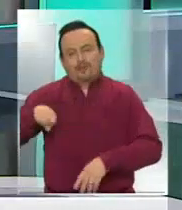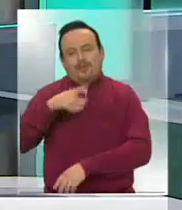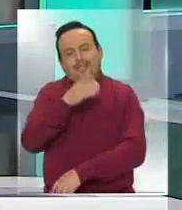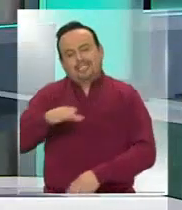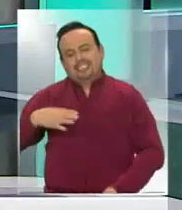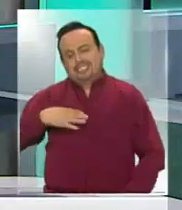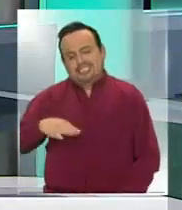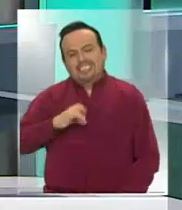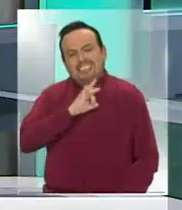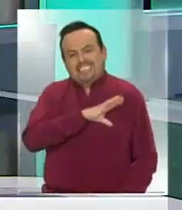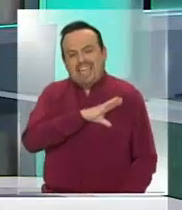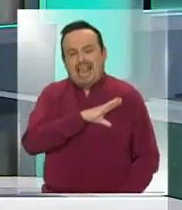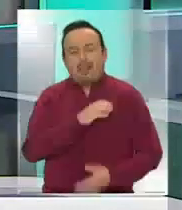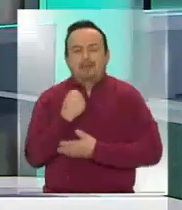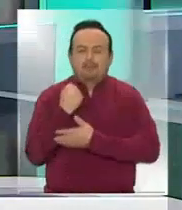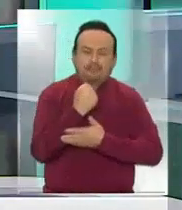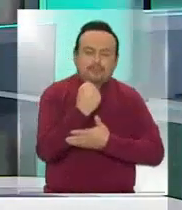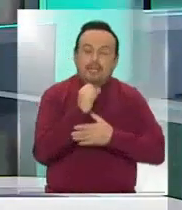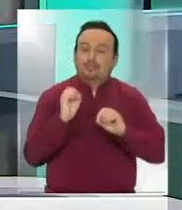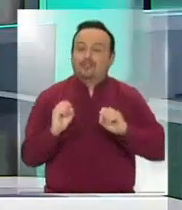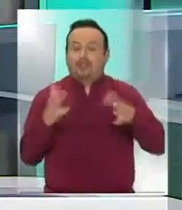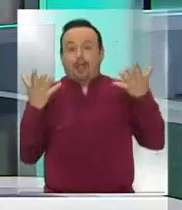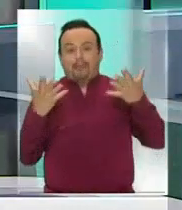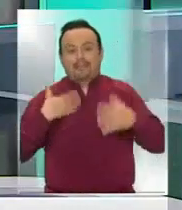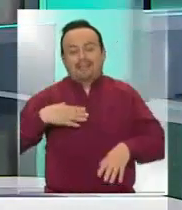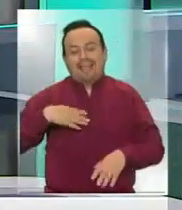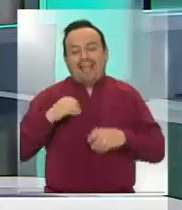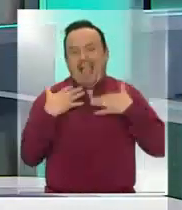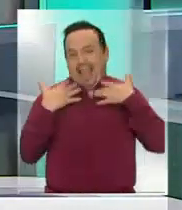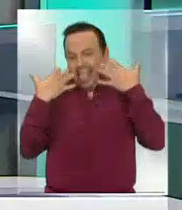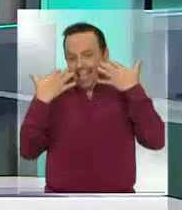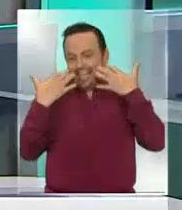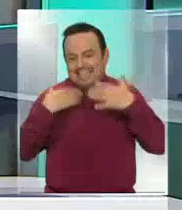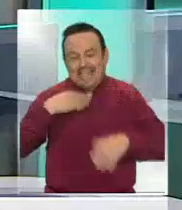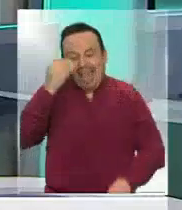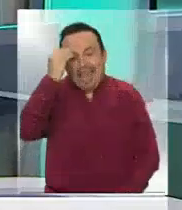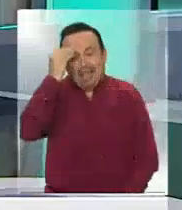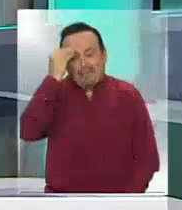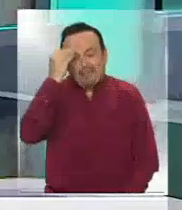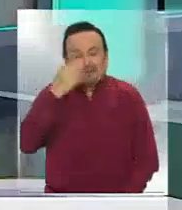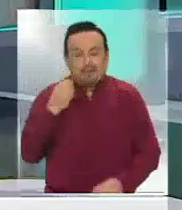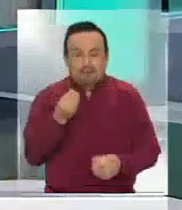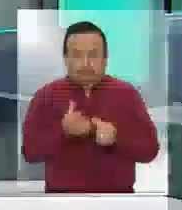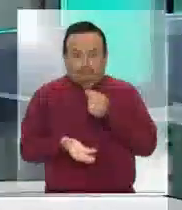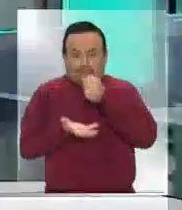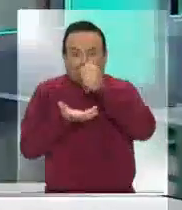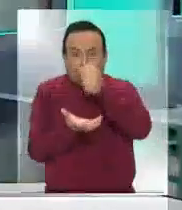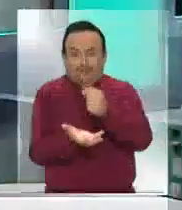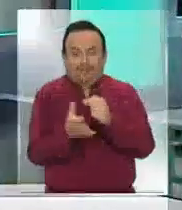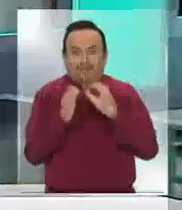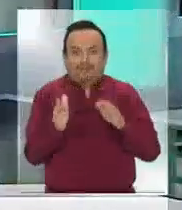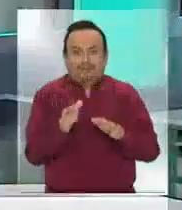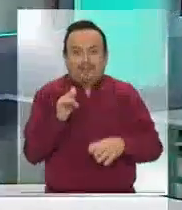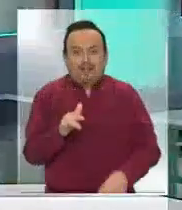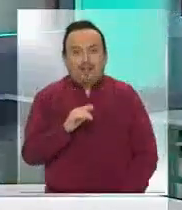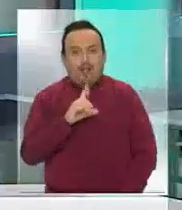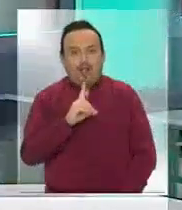los chilenos. Hubo sorpresas, alegría, recuerdos y un monto de donación que dejó impactado a don